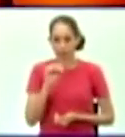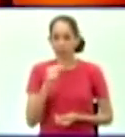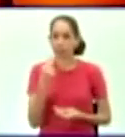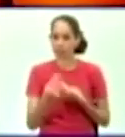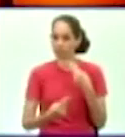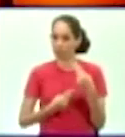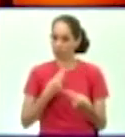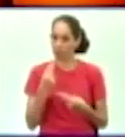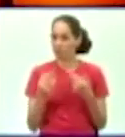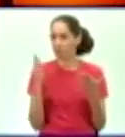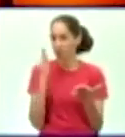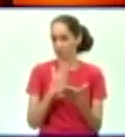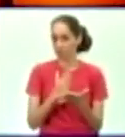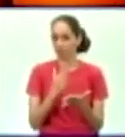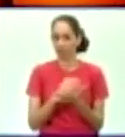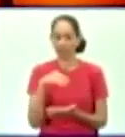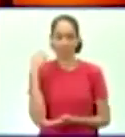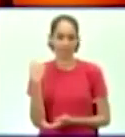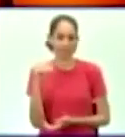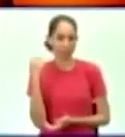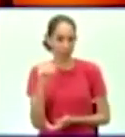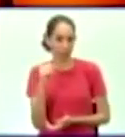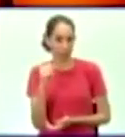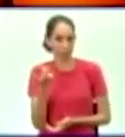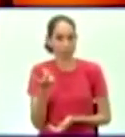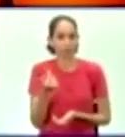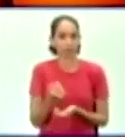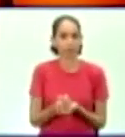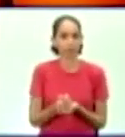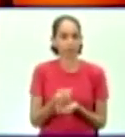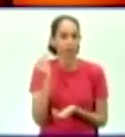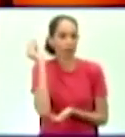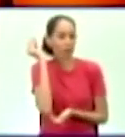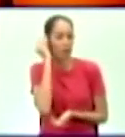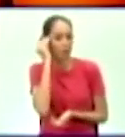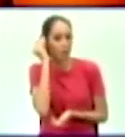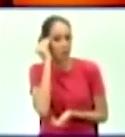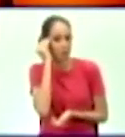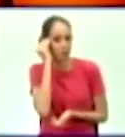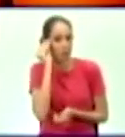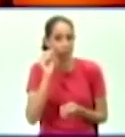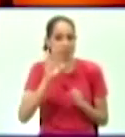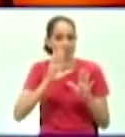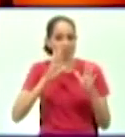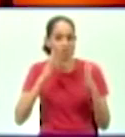encuentro, practicando, aplicando el conocimiento